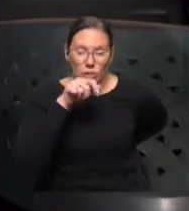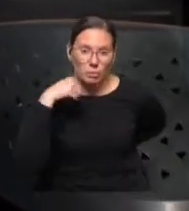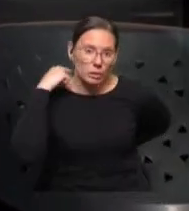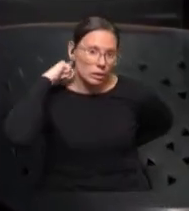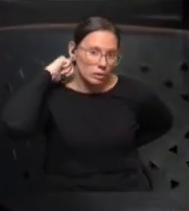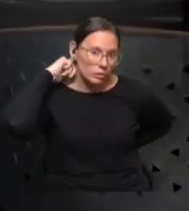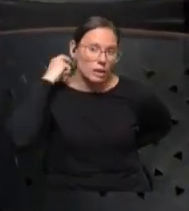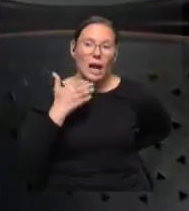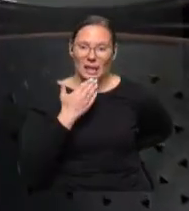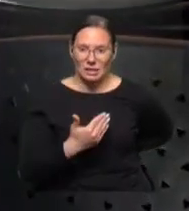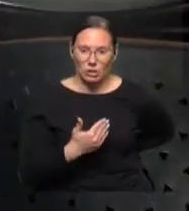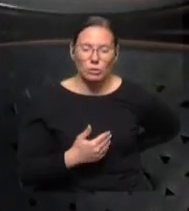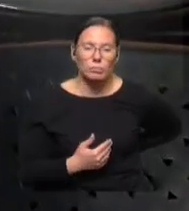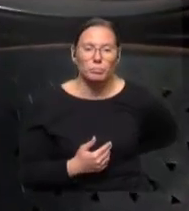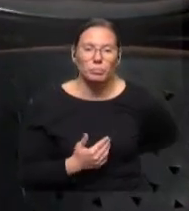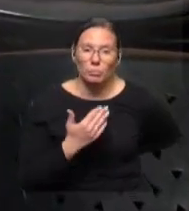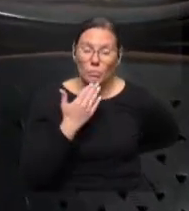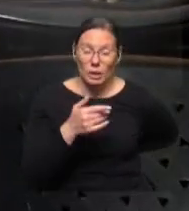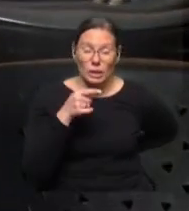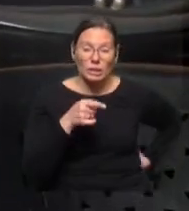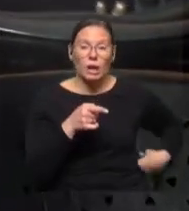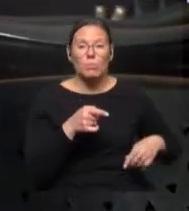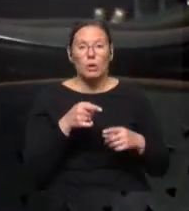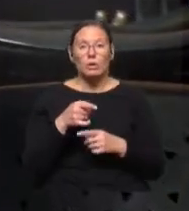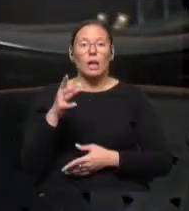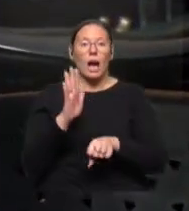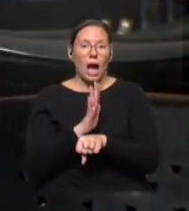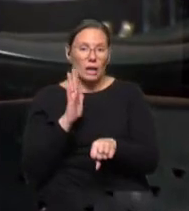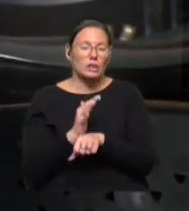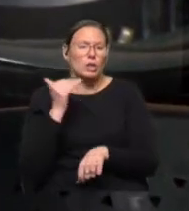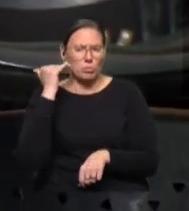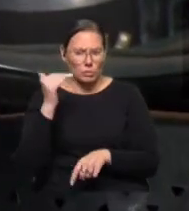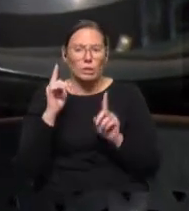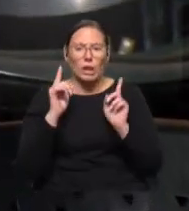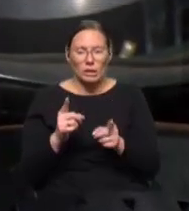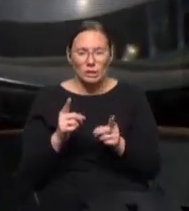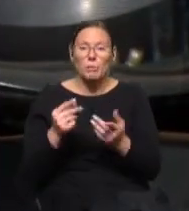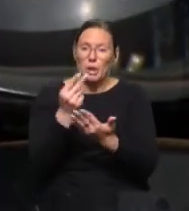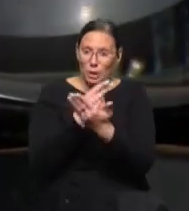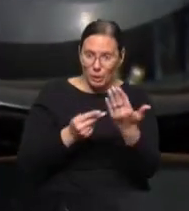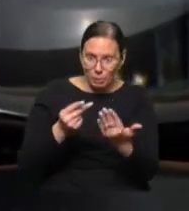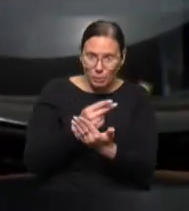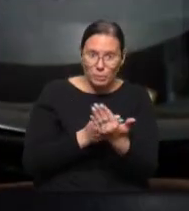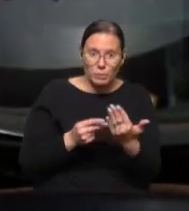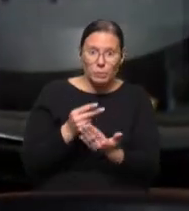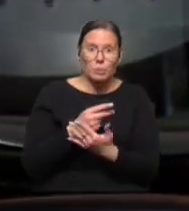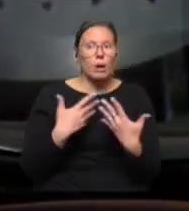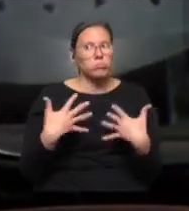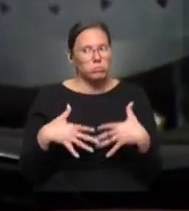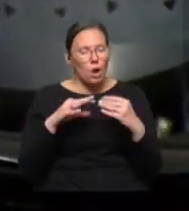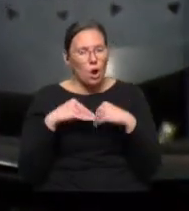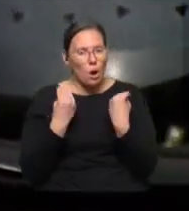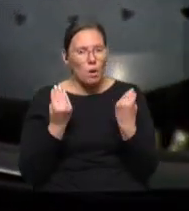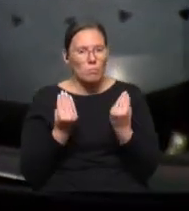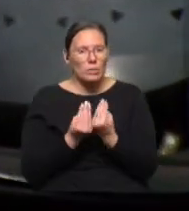Muy agradecidos todos. Bueno, muchas gracias a vos. Sos actriz, docente, también te dedicás a la ilustración, así que muy completo el